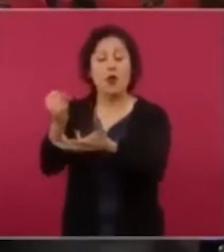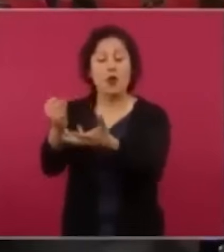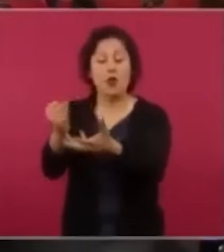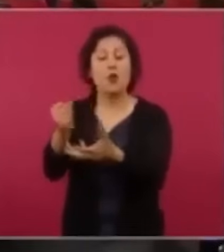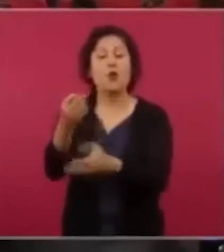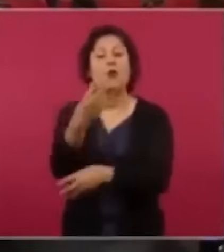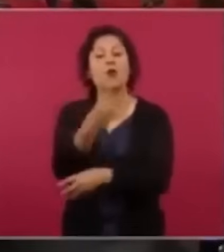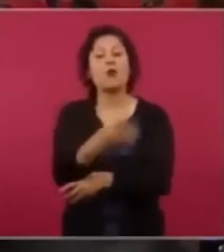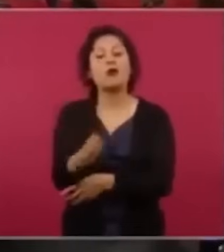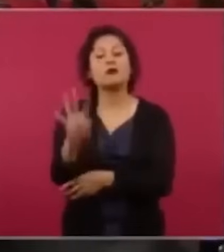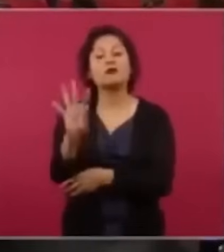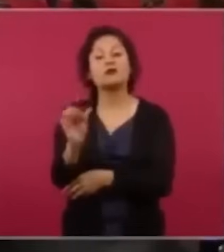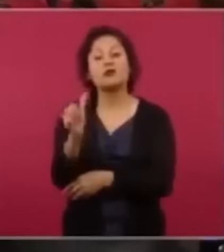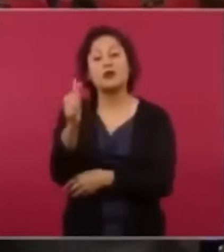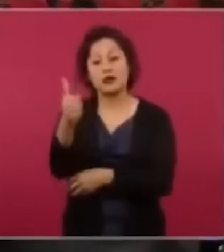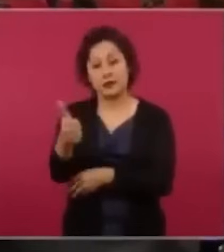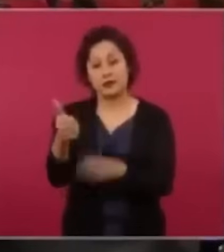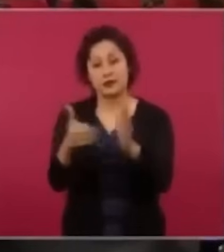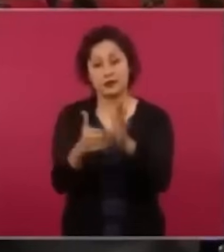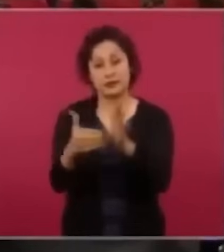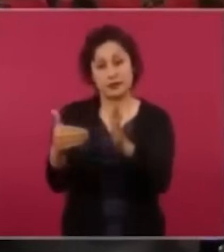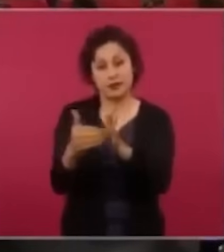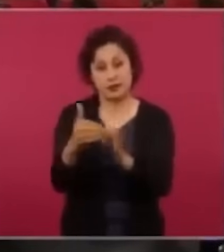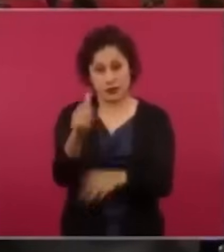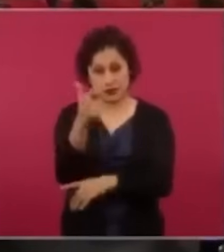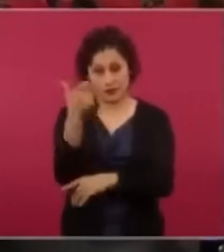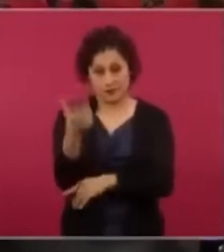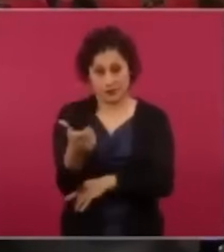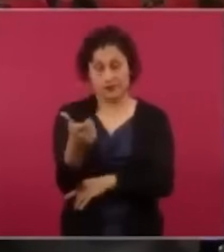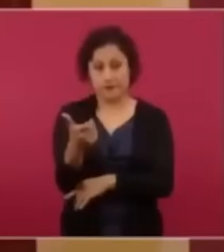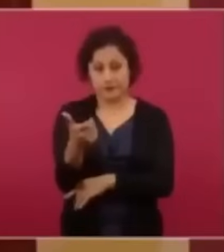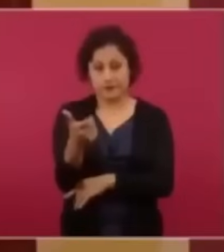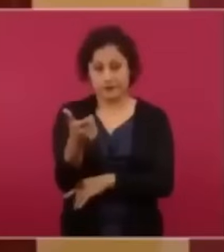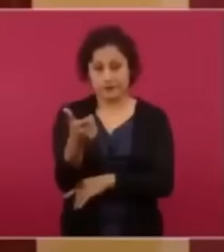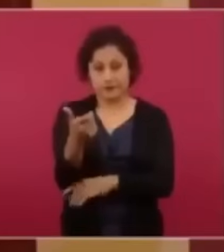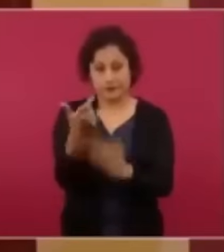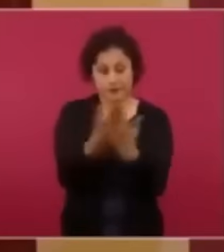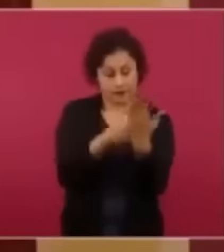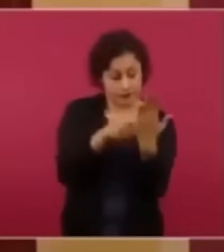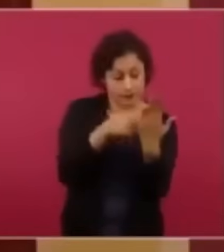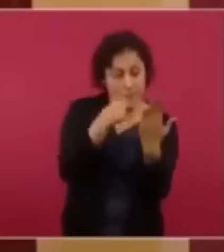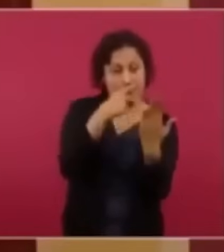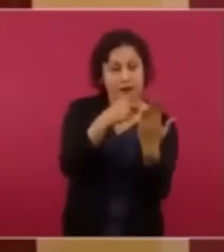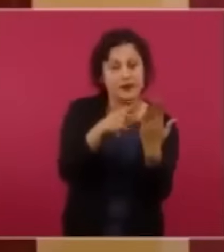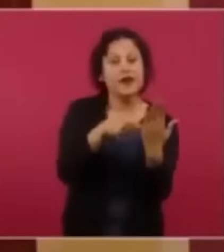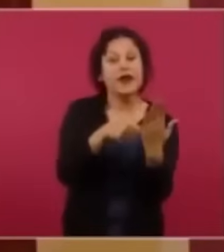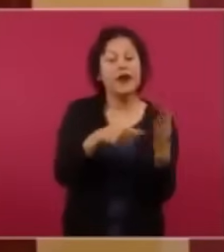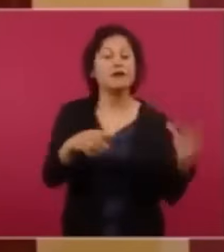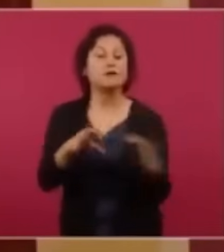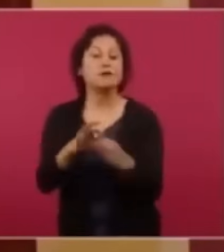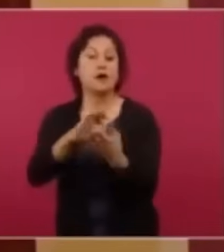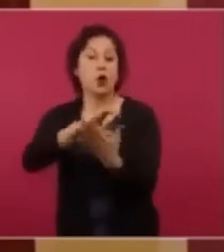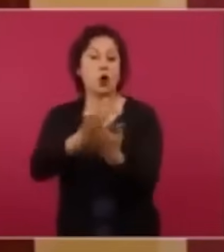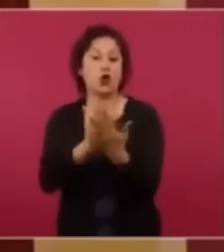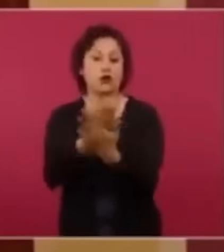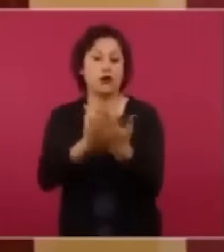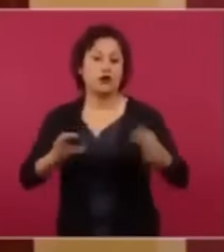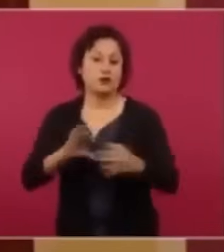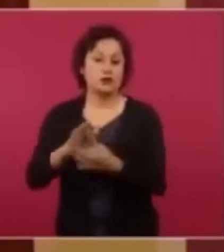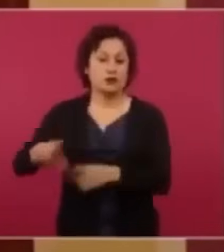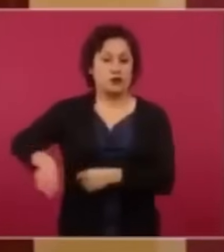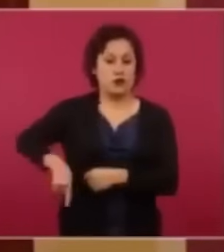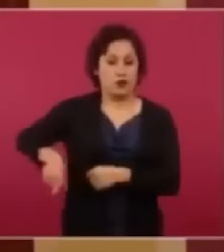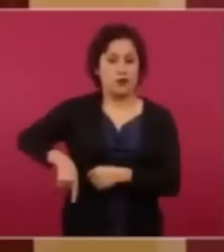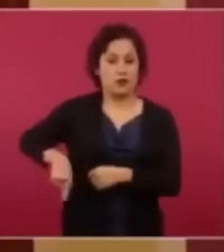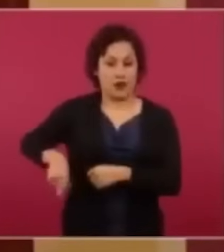446 millones de pesos en contratos con el gobierno, siendo el de Peña al que